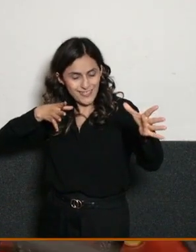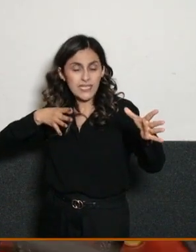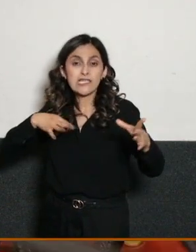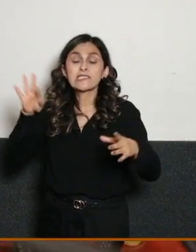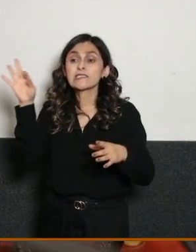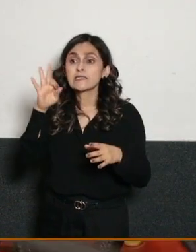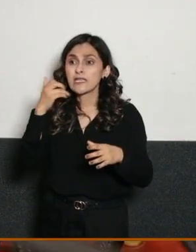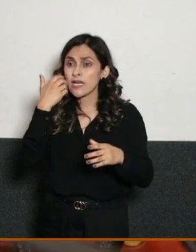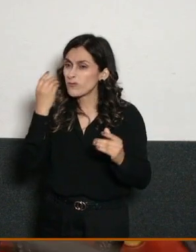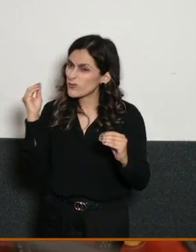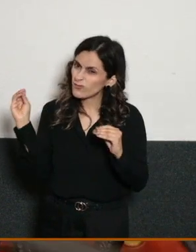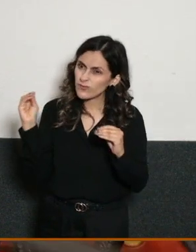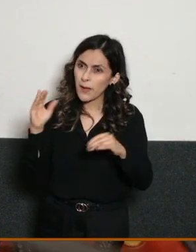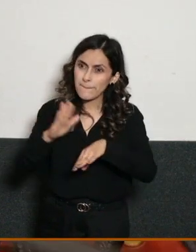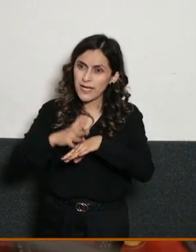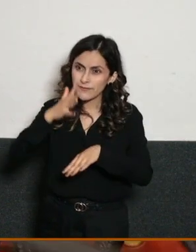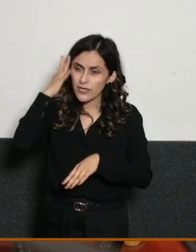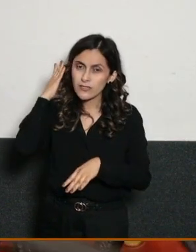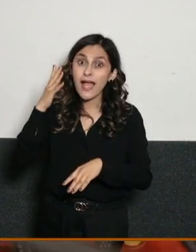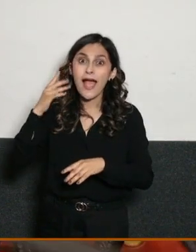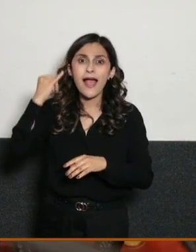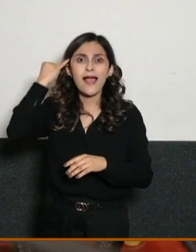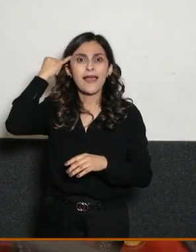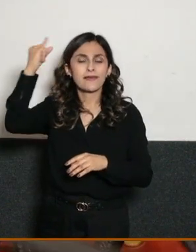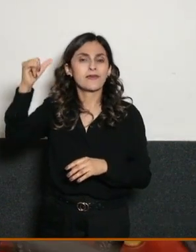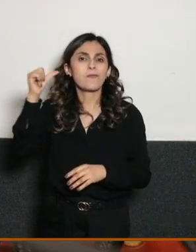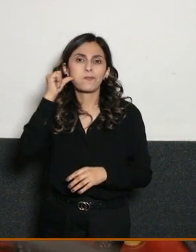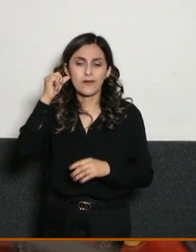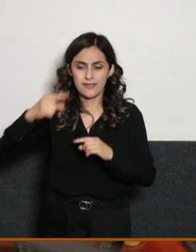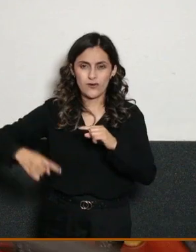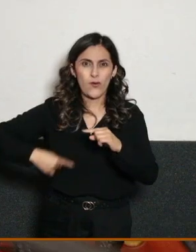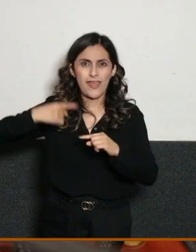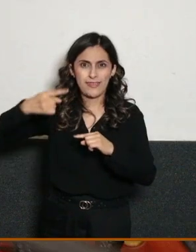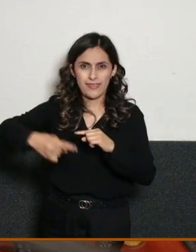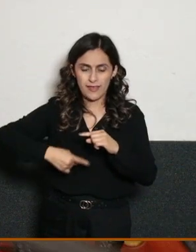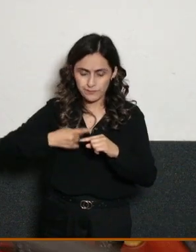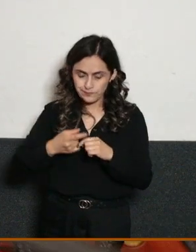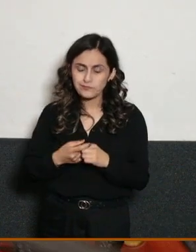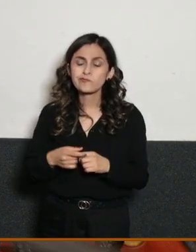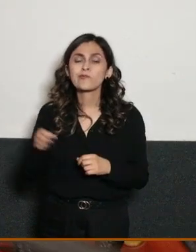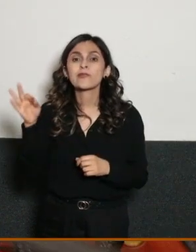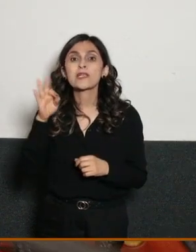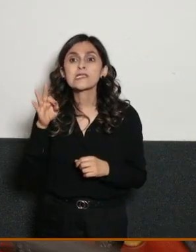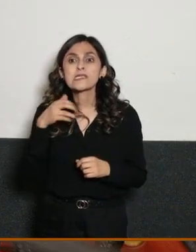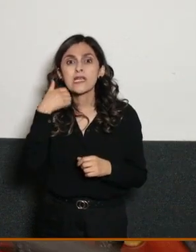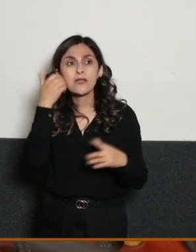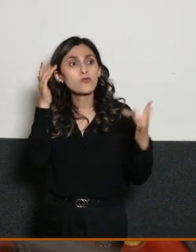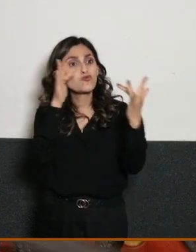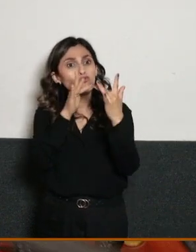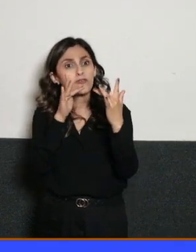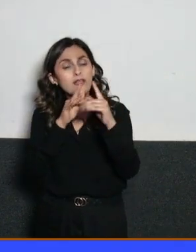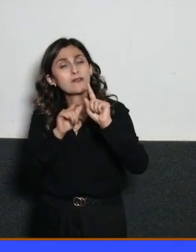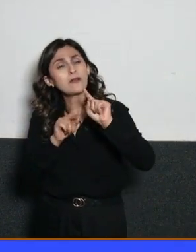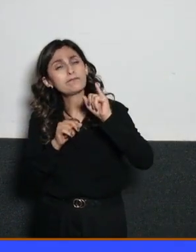rueda. Cuando necesitamos comunicarnos desde largas distancias, inventamos la telefonía.